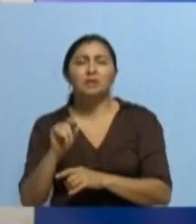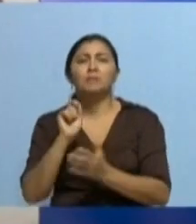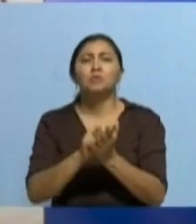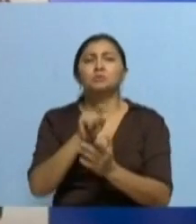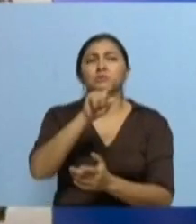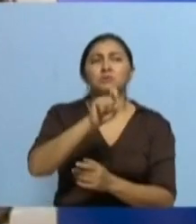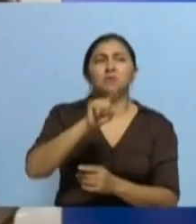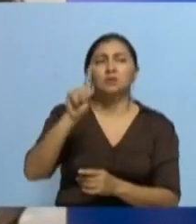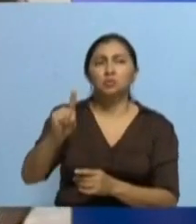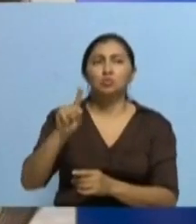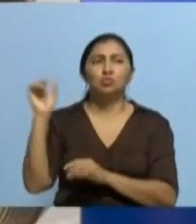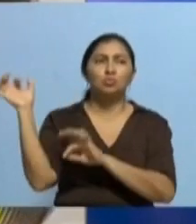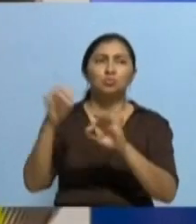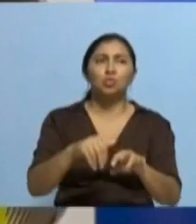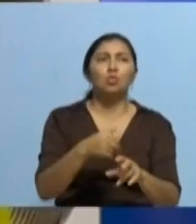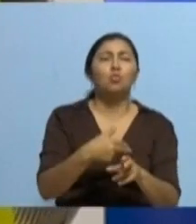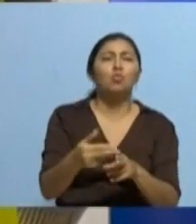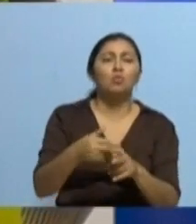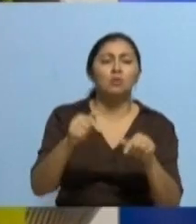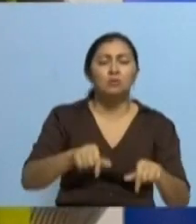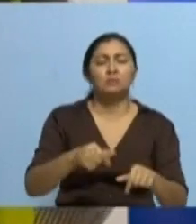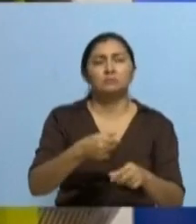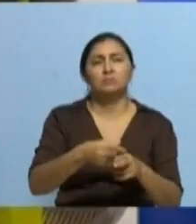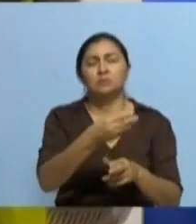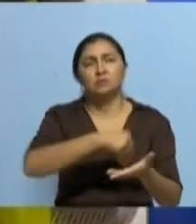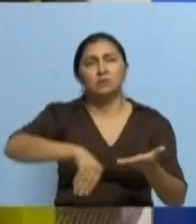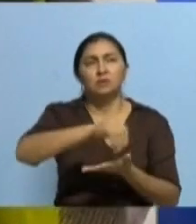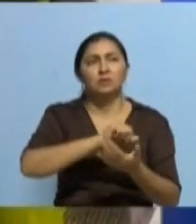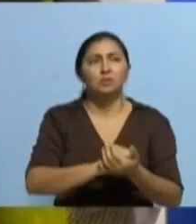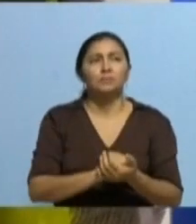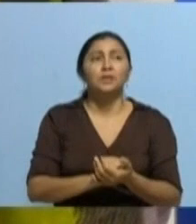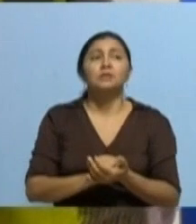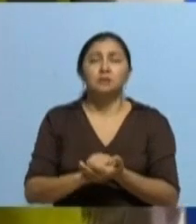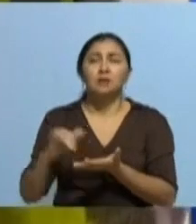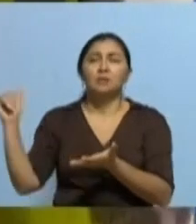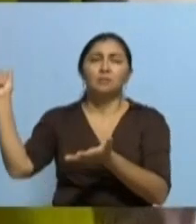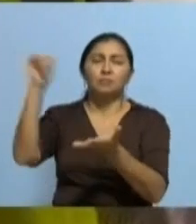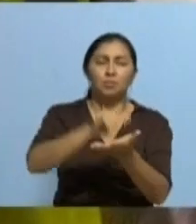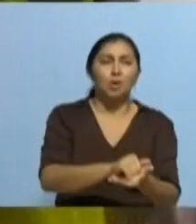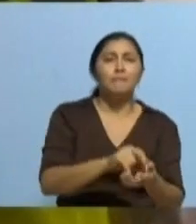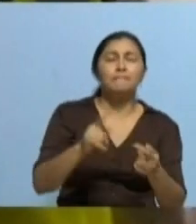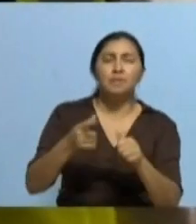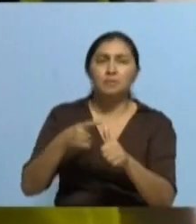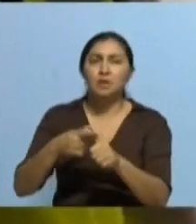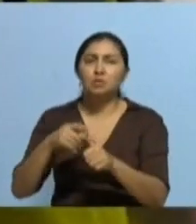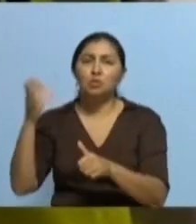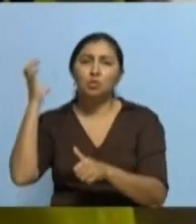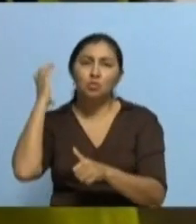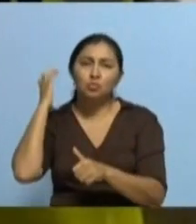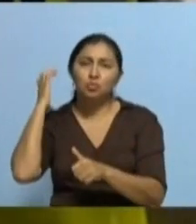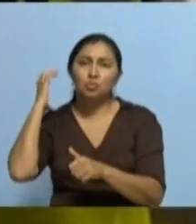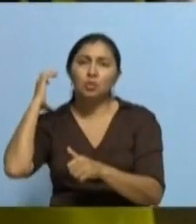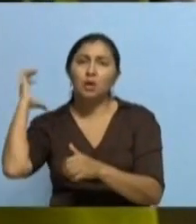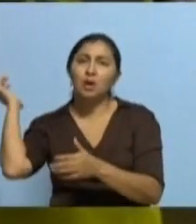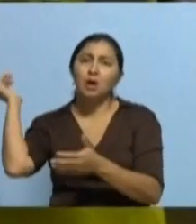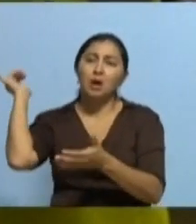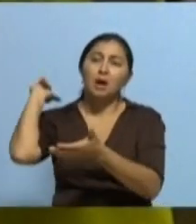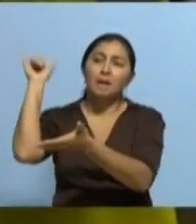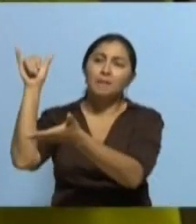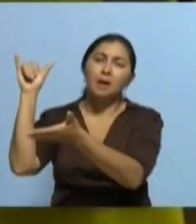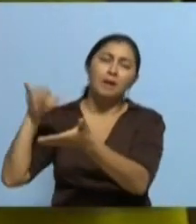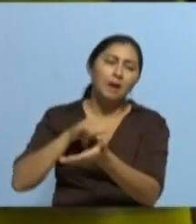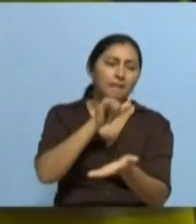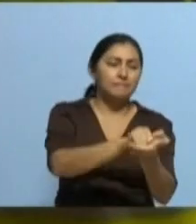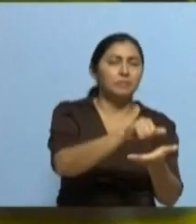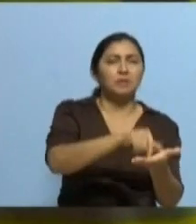a realizarse pronto en la capital del Atlántico. El presidente Yulé estaba en Montelíbano, en Córdoba, pero antes hizo una parada estratégica aquí en la capital